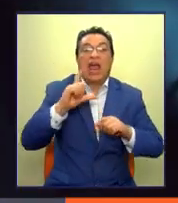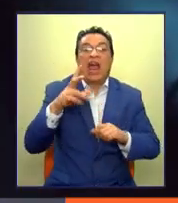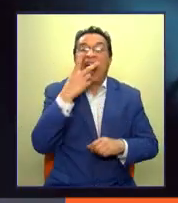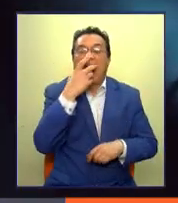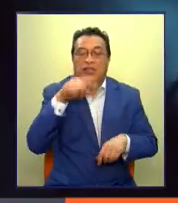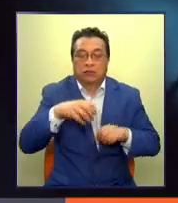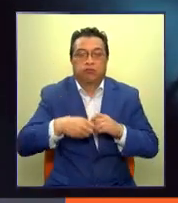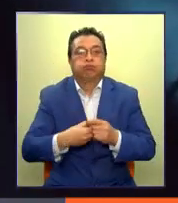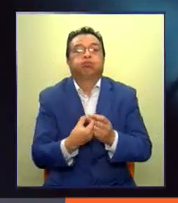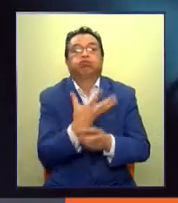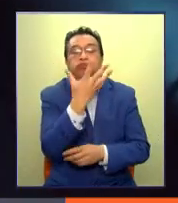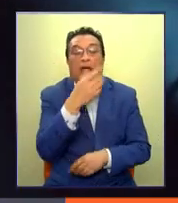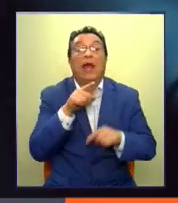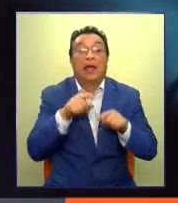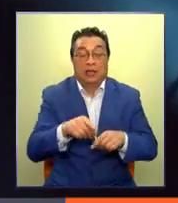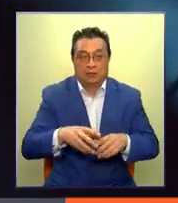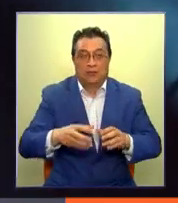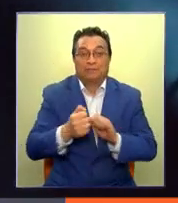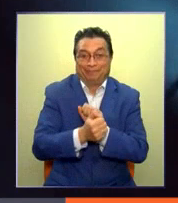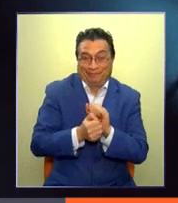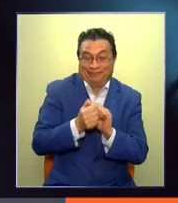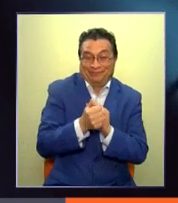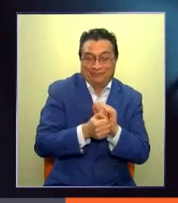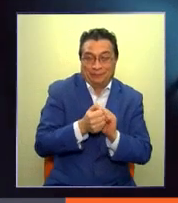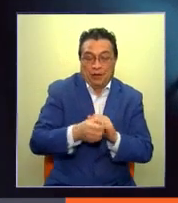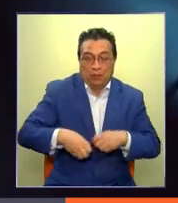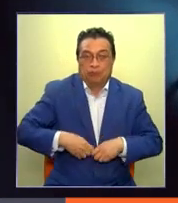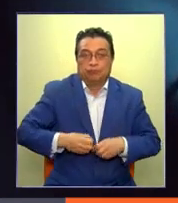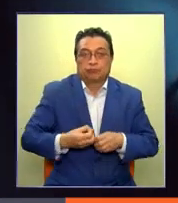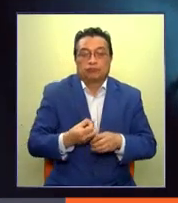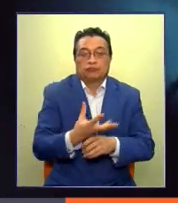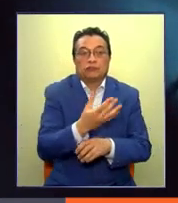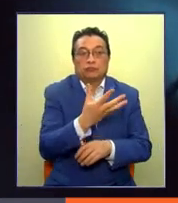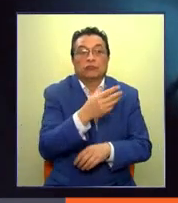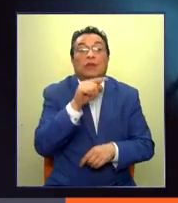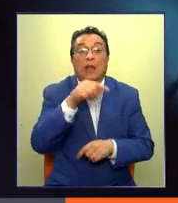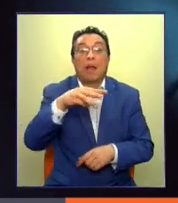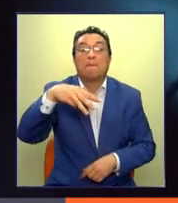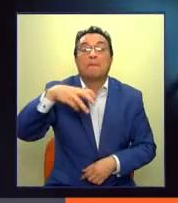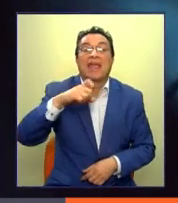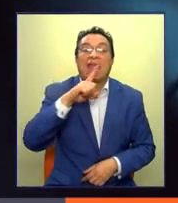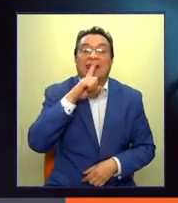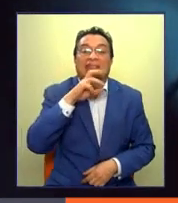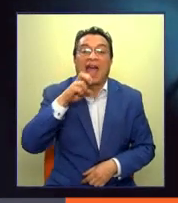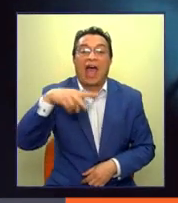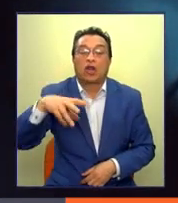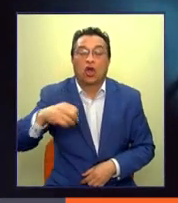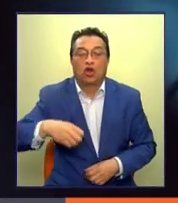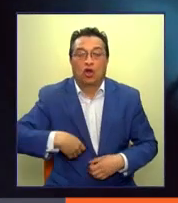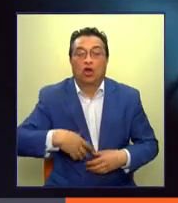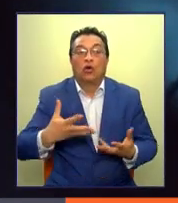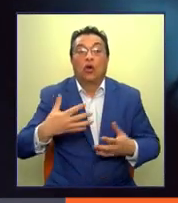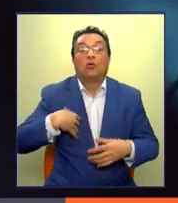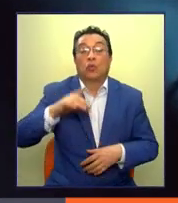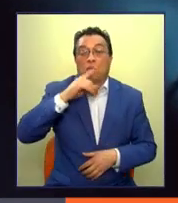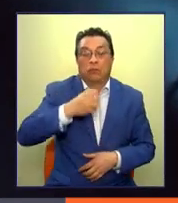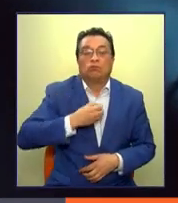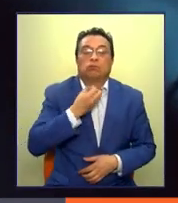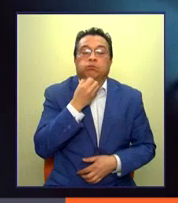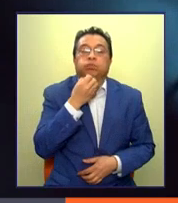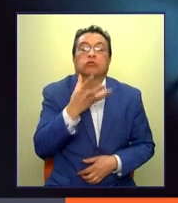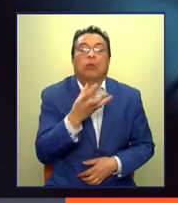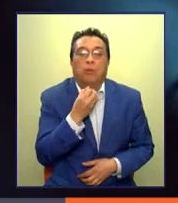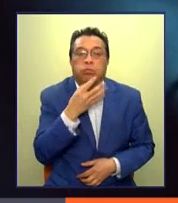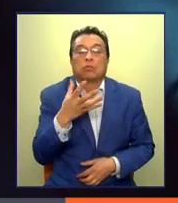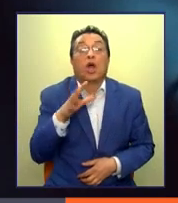de esta digestión se liberan ciertos ácidos grasos volátiles, tales como el metano, el cual debe ser expulsado mediante el eructo y otras formas